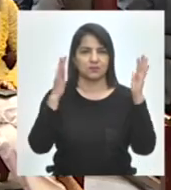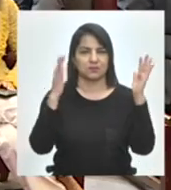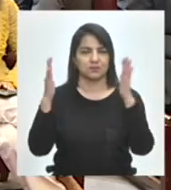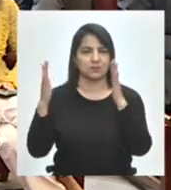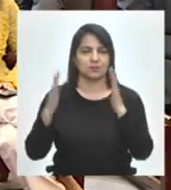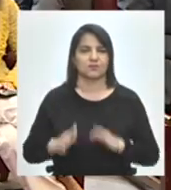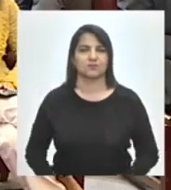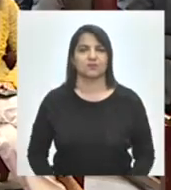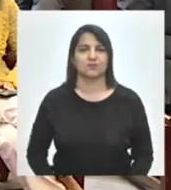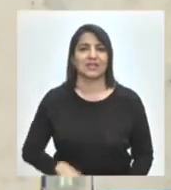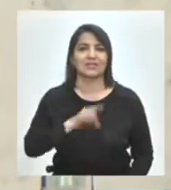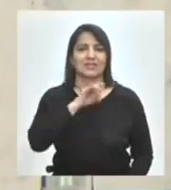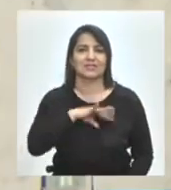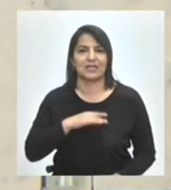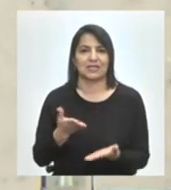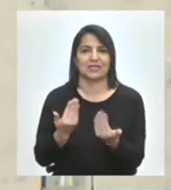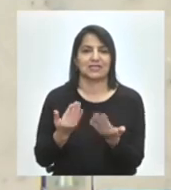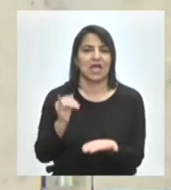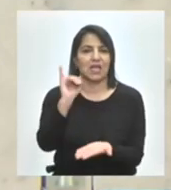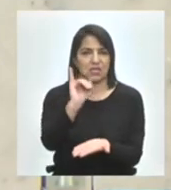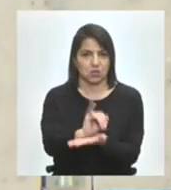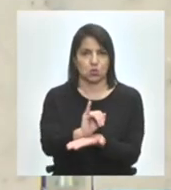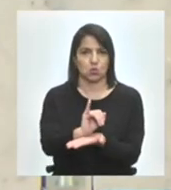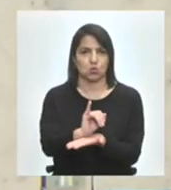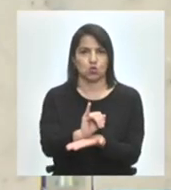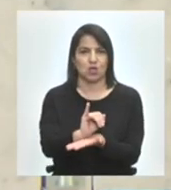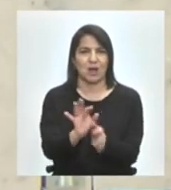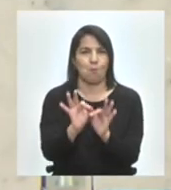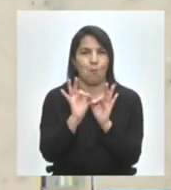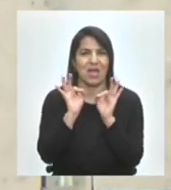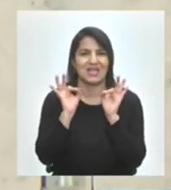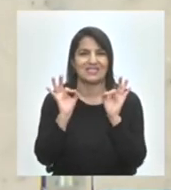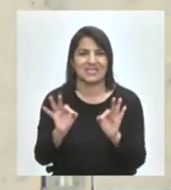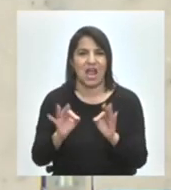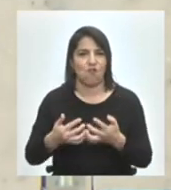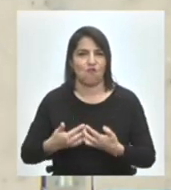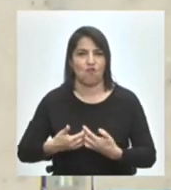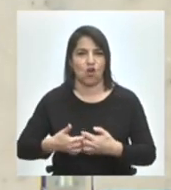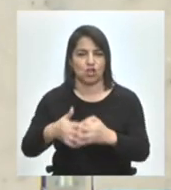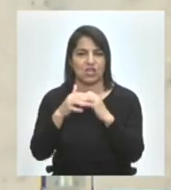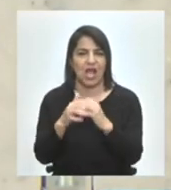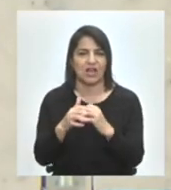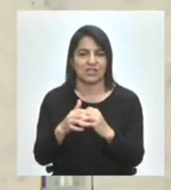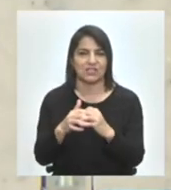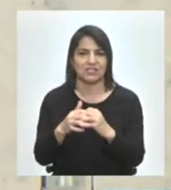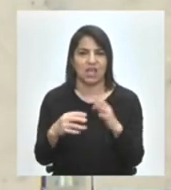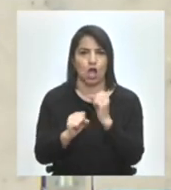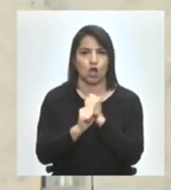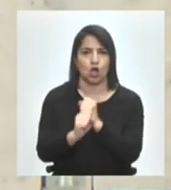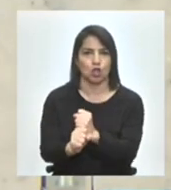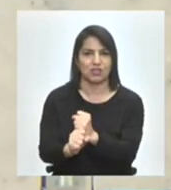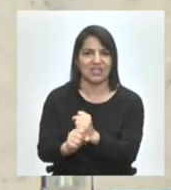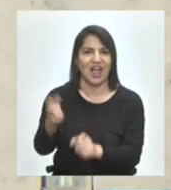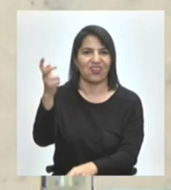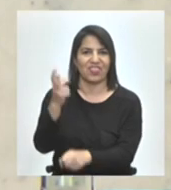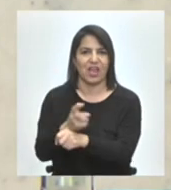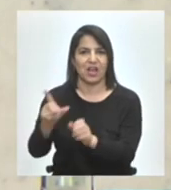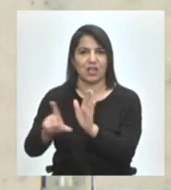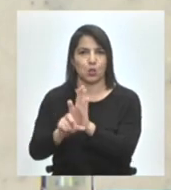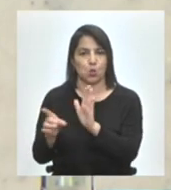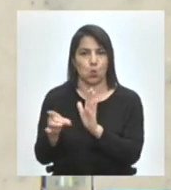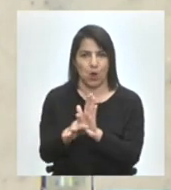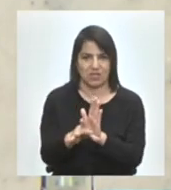Porque el país necesita una institucionalidad exclusiva y fortalecida para combatir la delincuencia y la